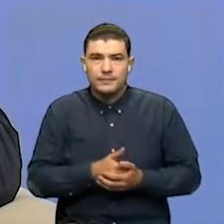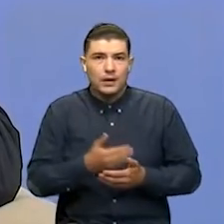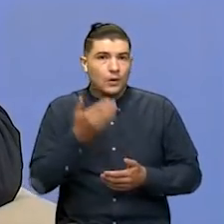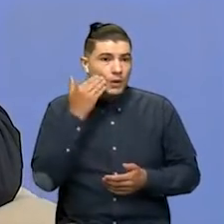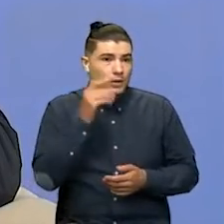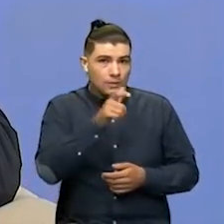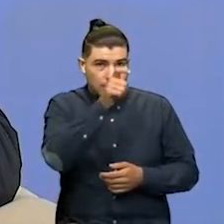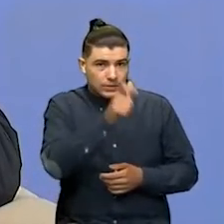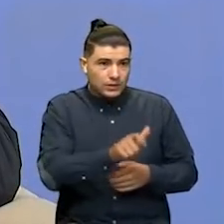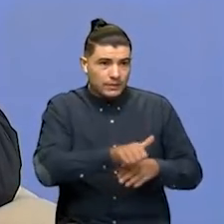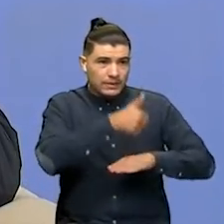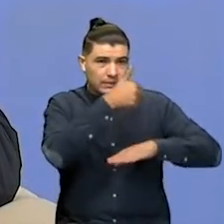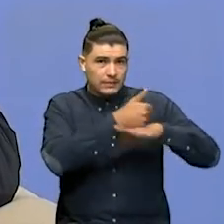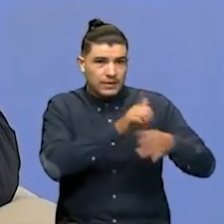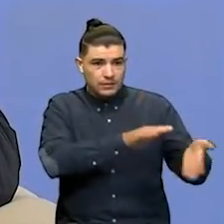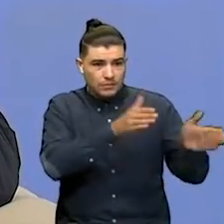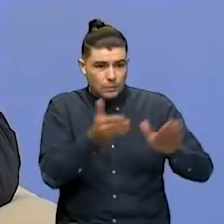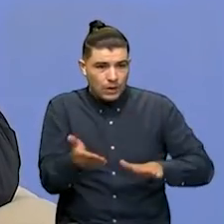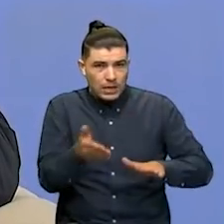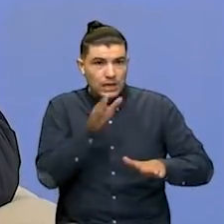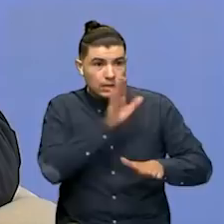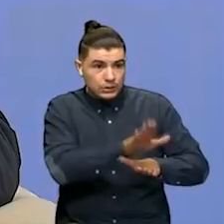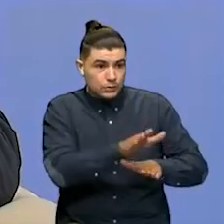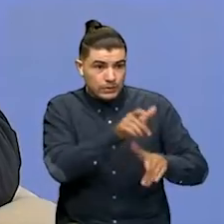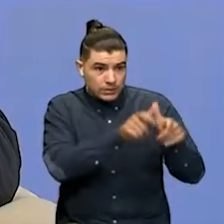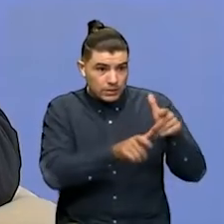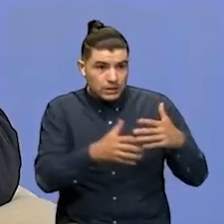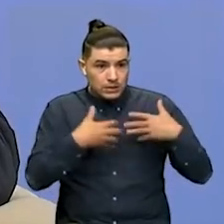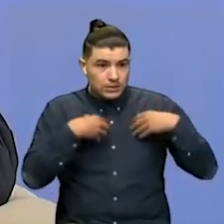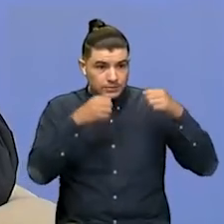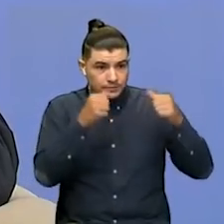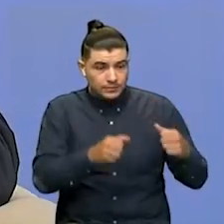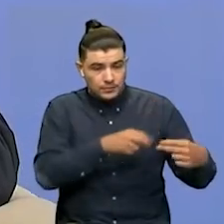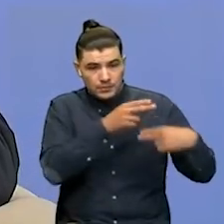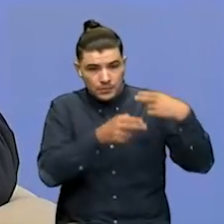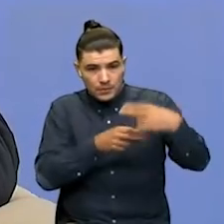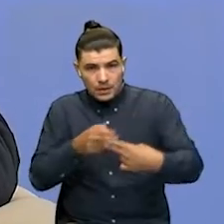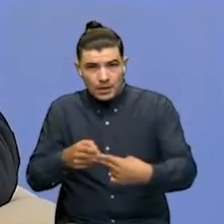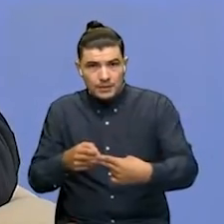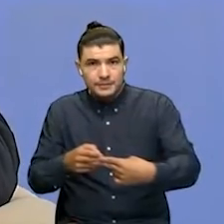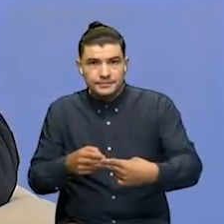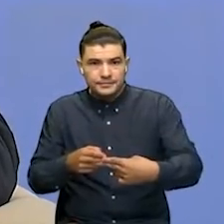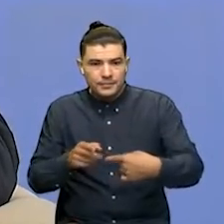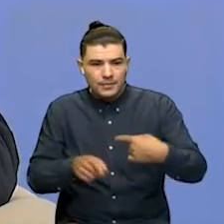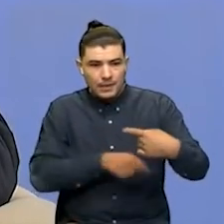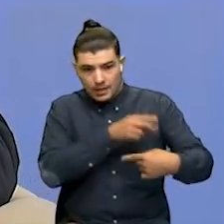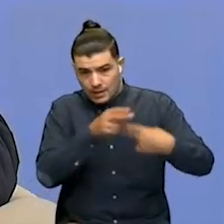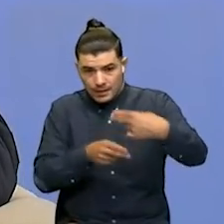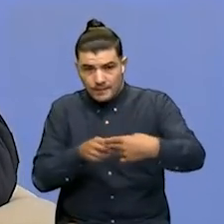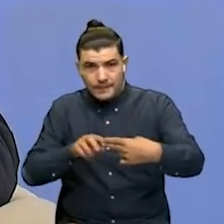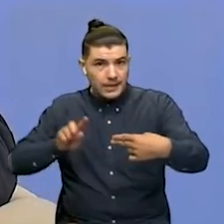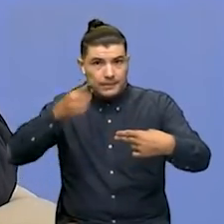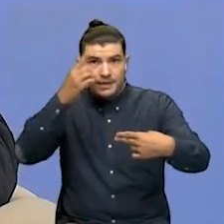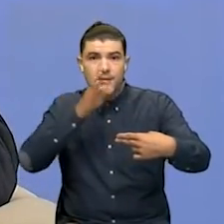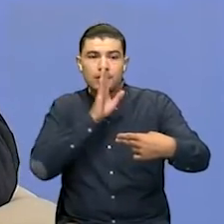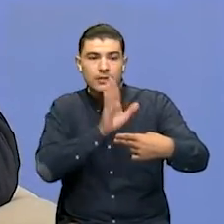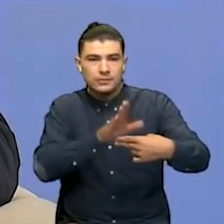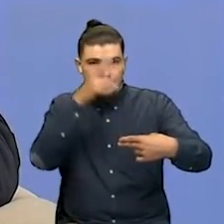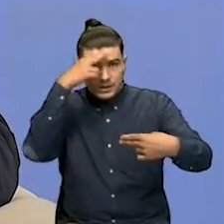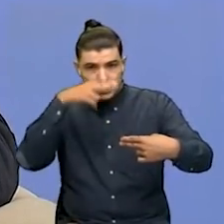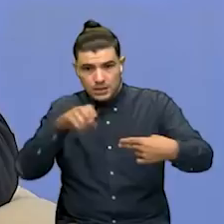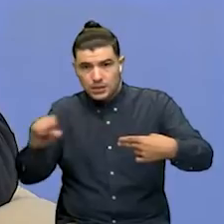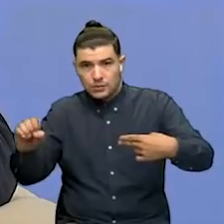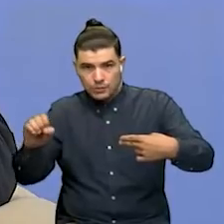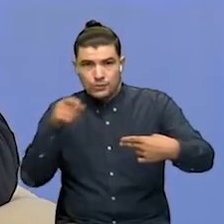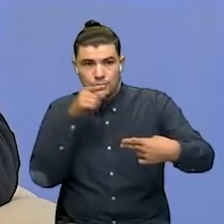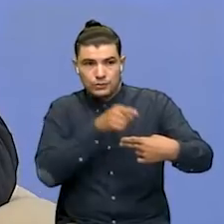fallece una persona y demás, los bienes quedan en un orden sucesoral. El primer orden sucesoral son los descendientes. ¿Quiénes